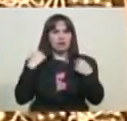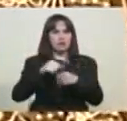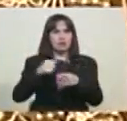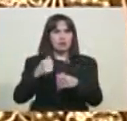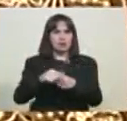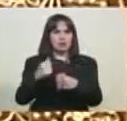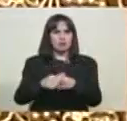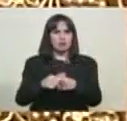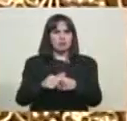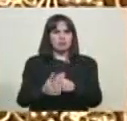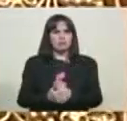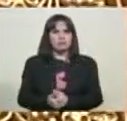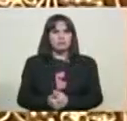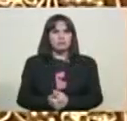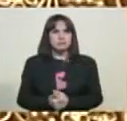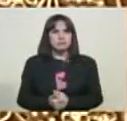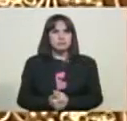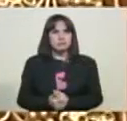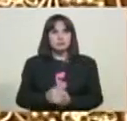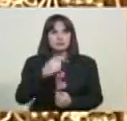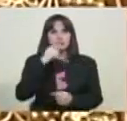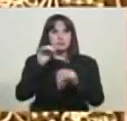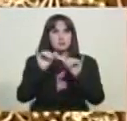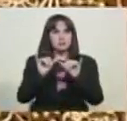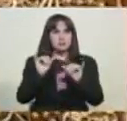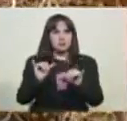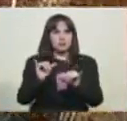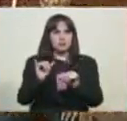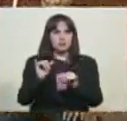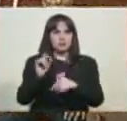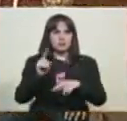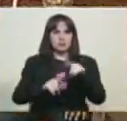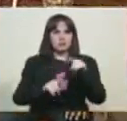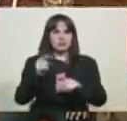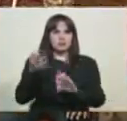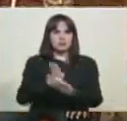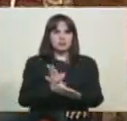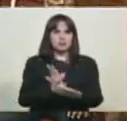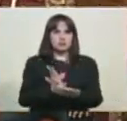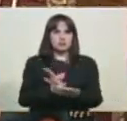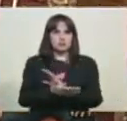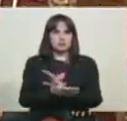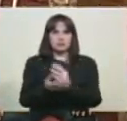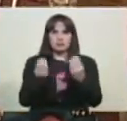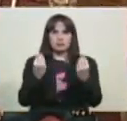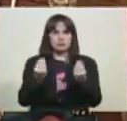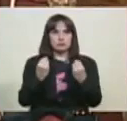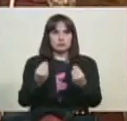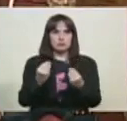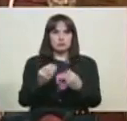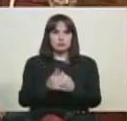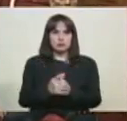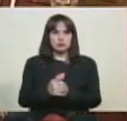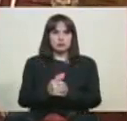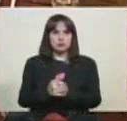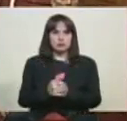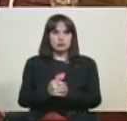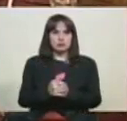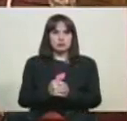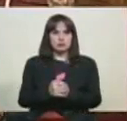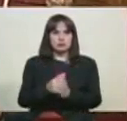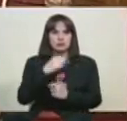ustedes, soldados, en ese momento en que se preparaba sobre nosotros un ataque criminal